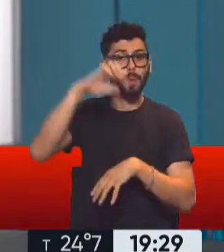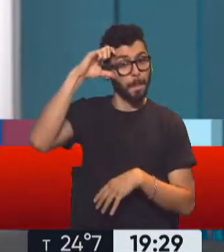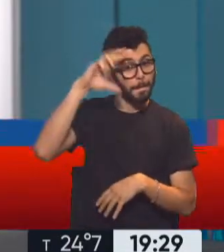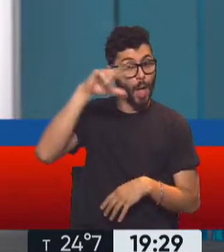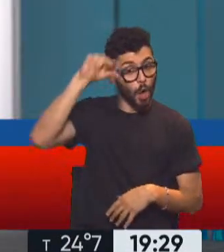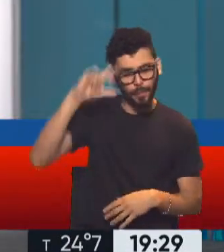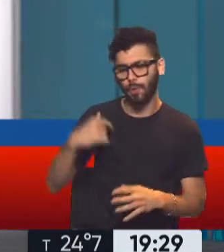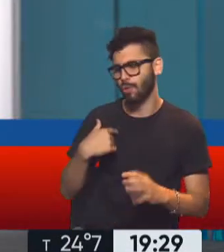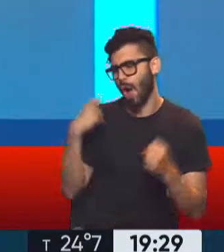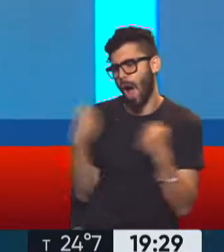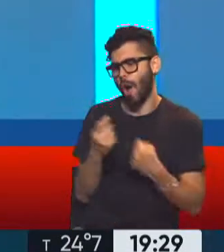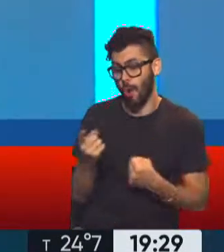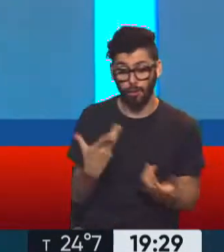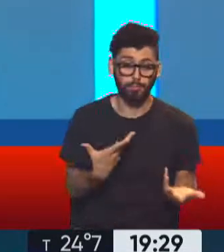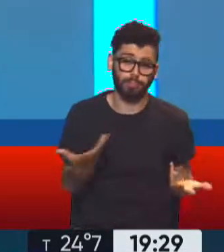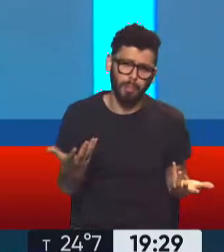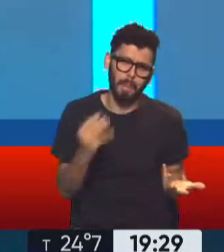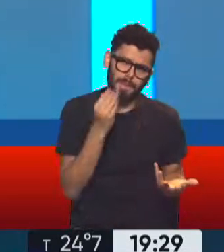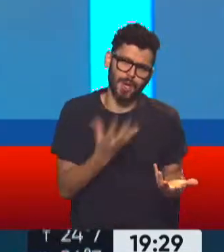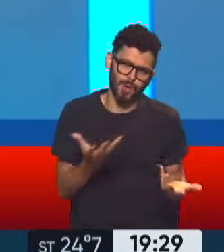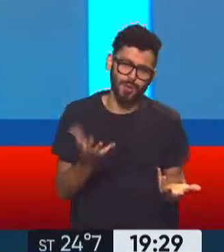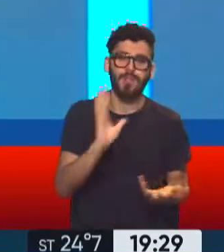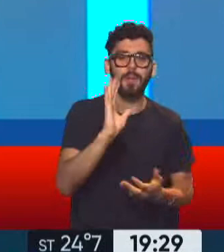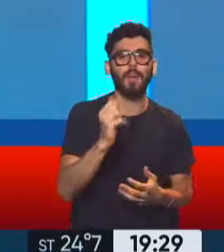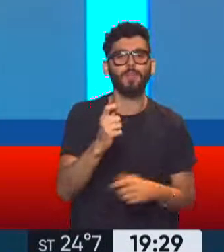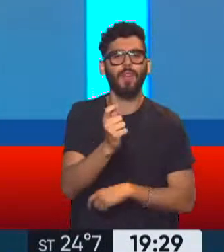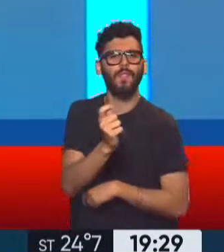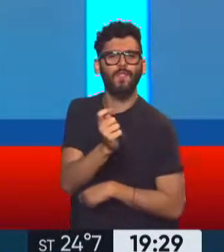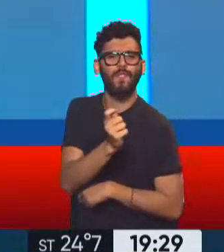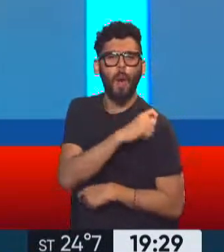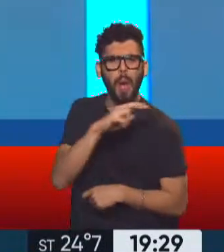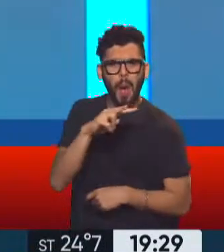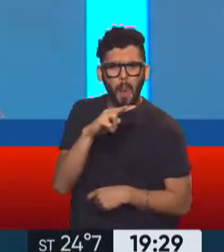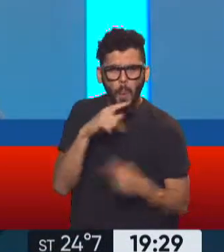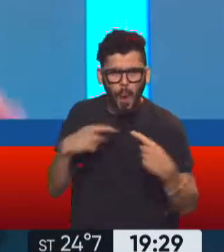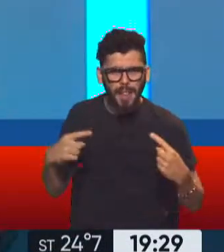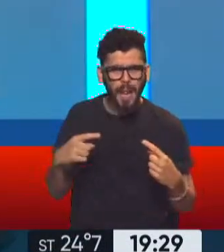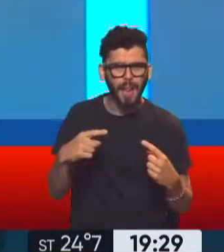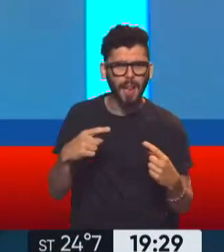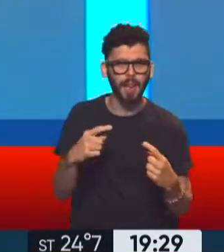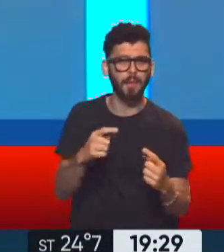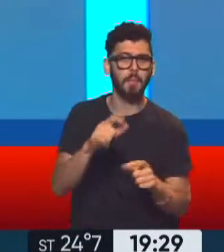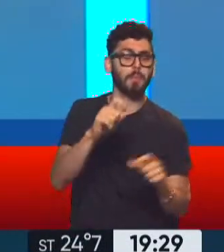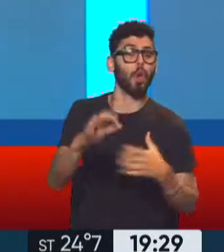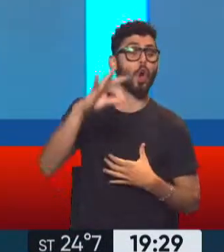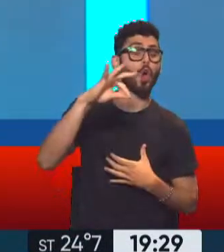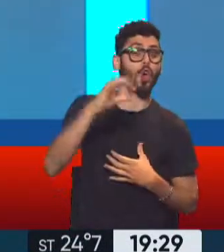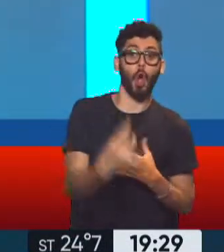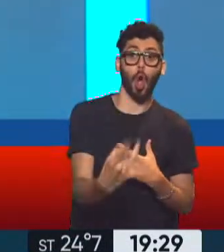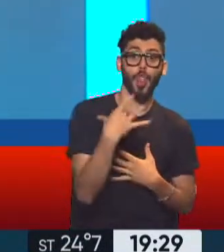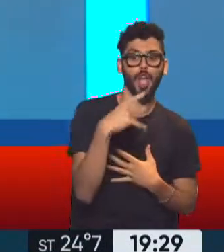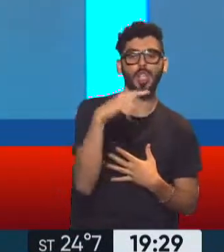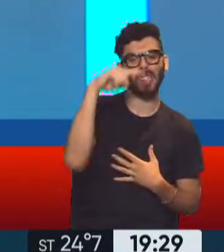totalmente. ¿Coincide conmigo? Ni hablar. Totalmente. Vacuna vegetal, 71% para contagios, más o